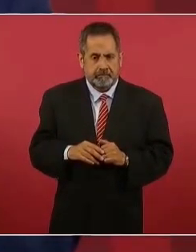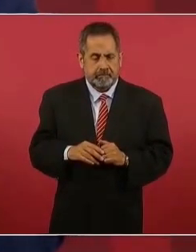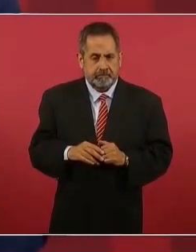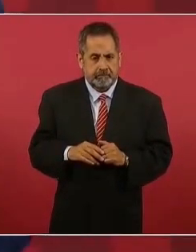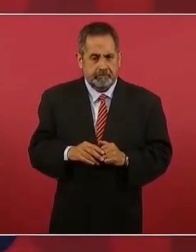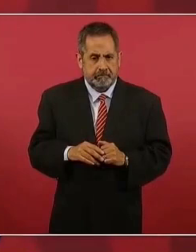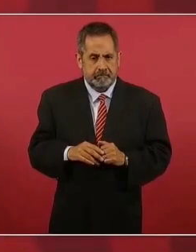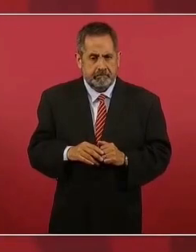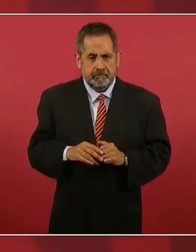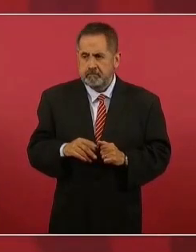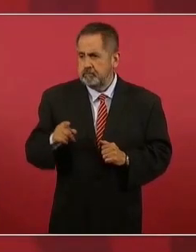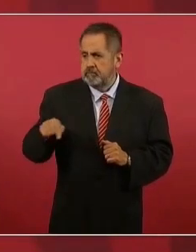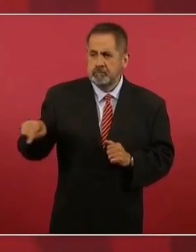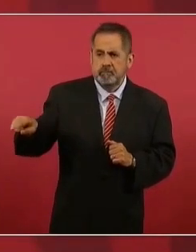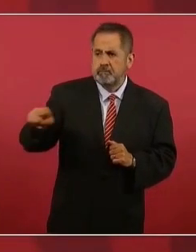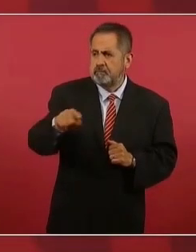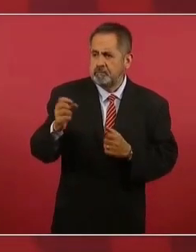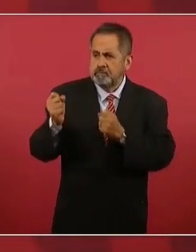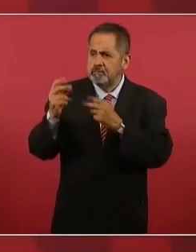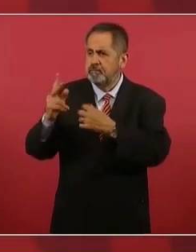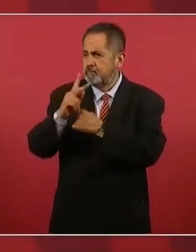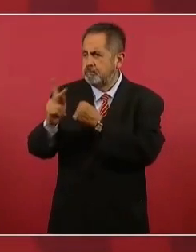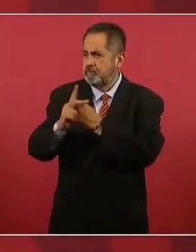confía en méxico